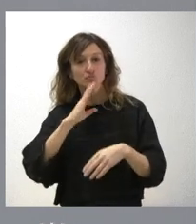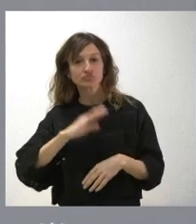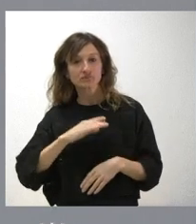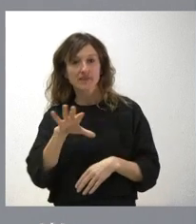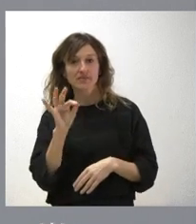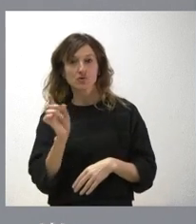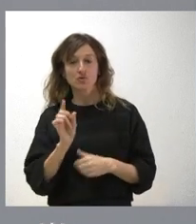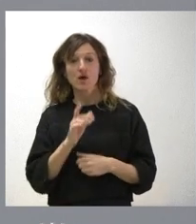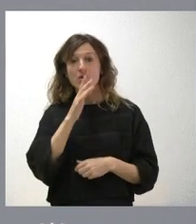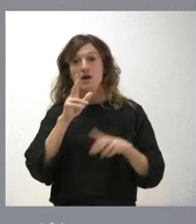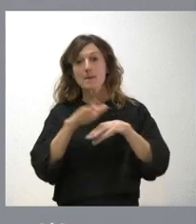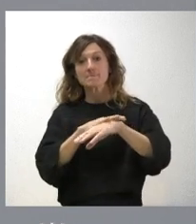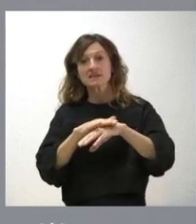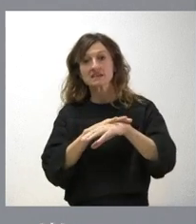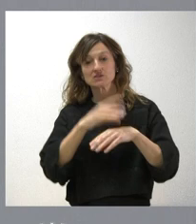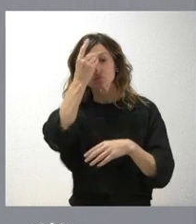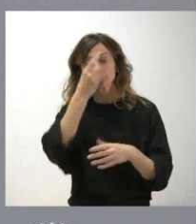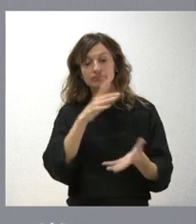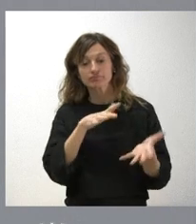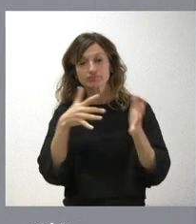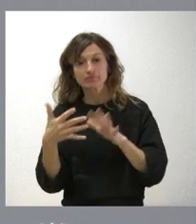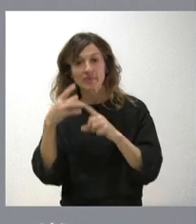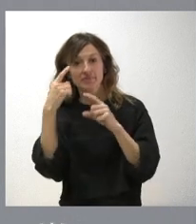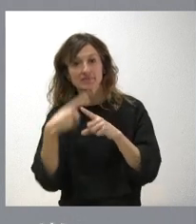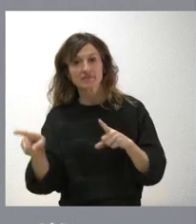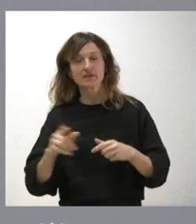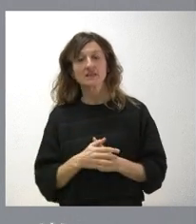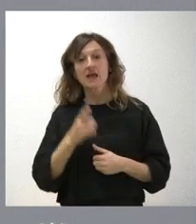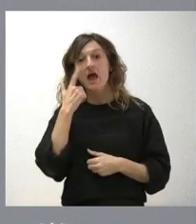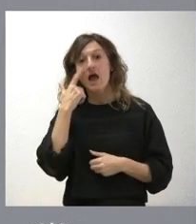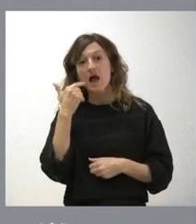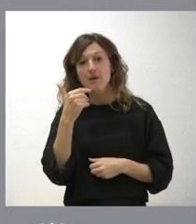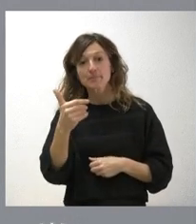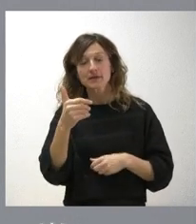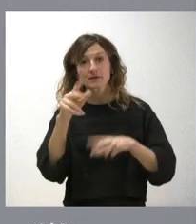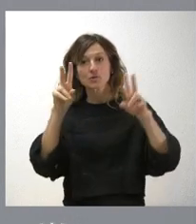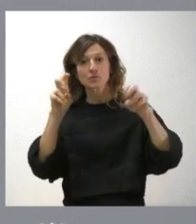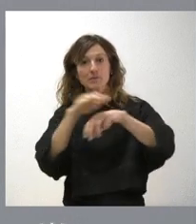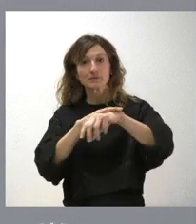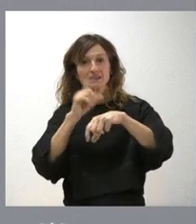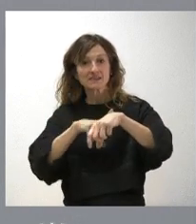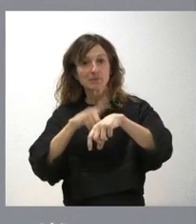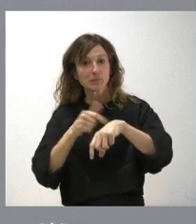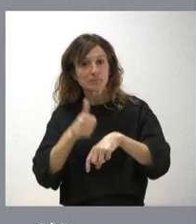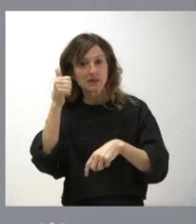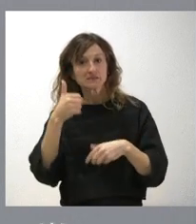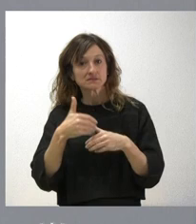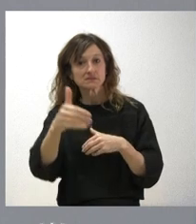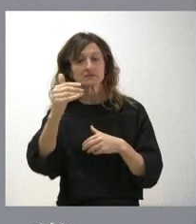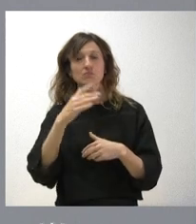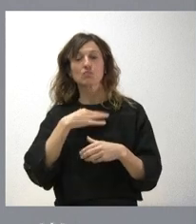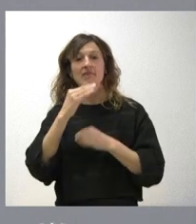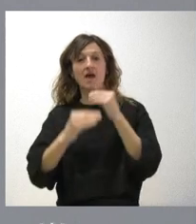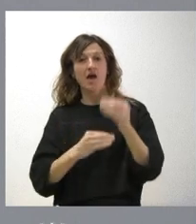Ahora hay un nuevo ministro de transición digital que es distinto del anterior veremos a ver si el nuevo ministro que tiene más tiempo pues pueda